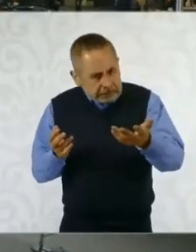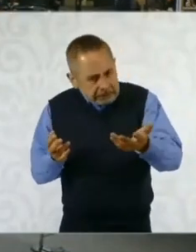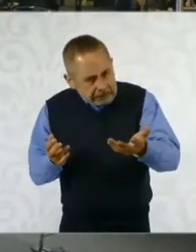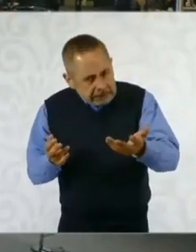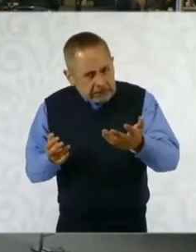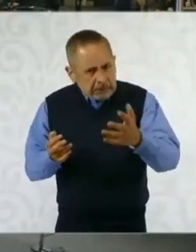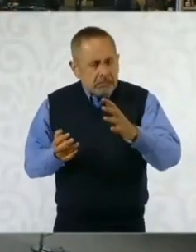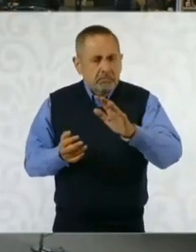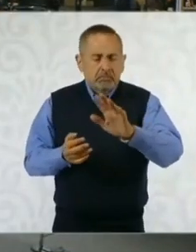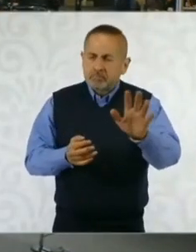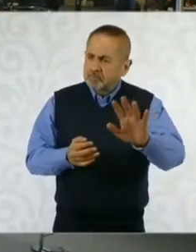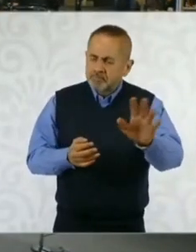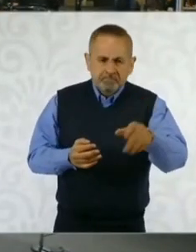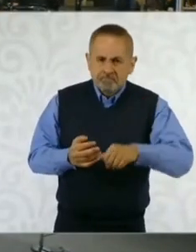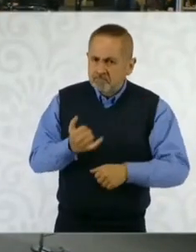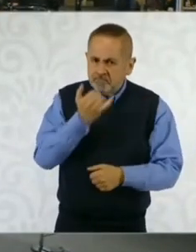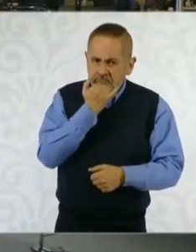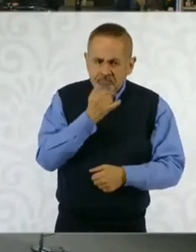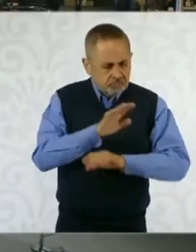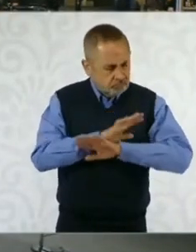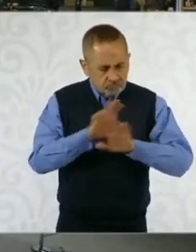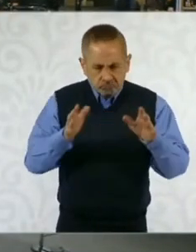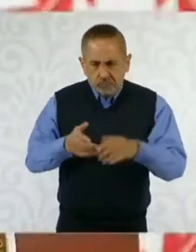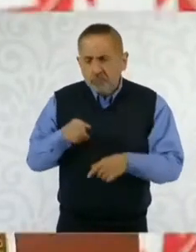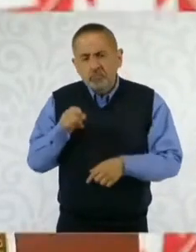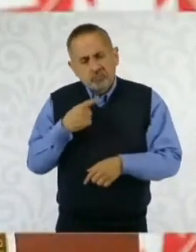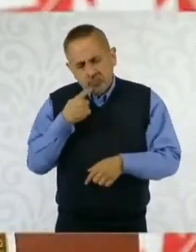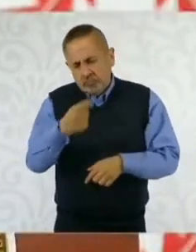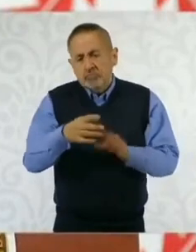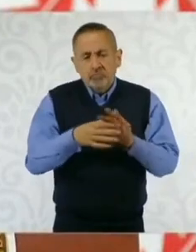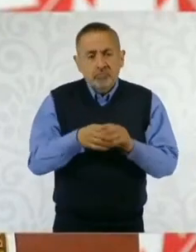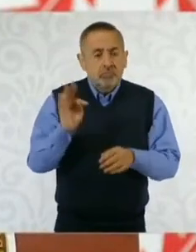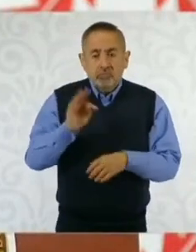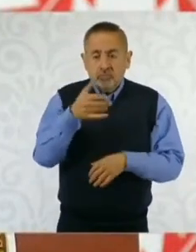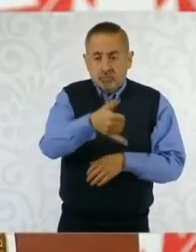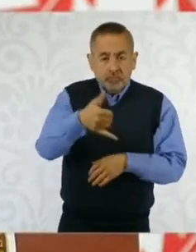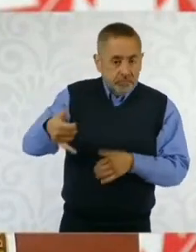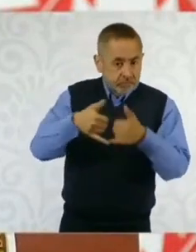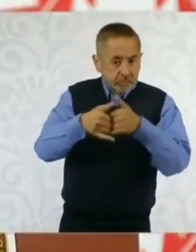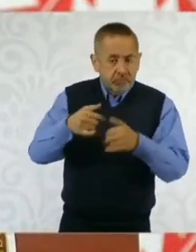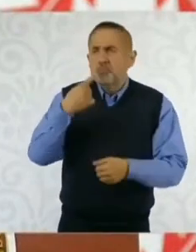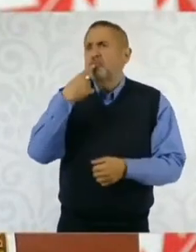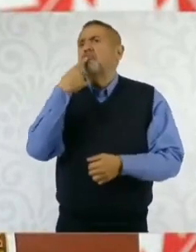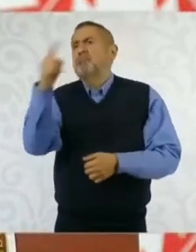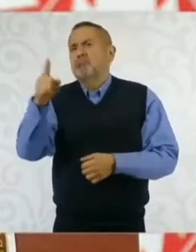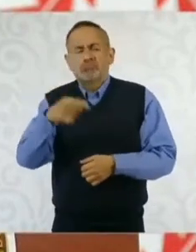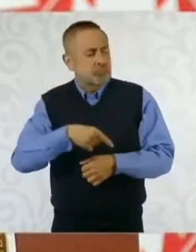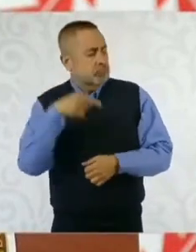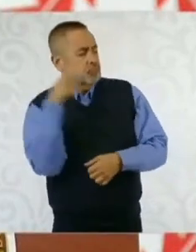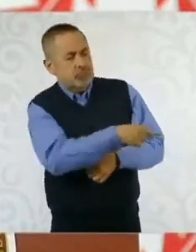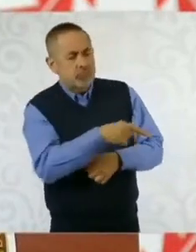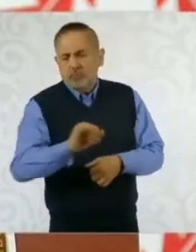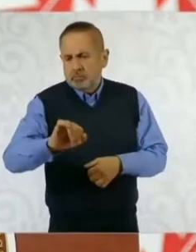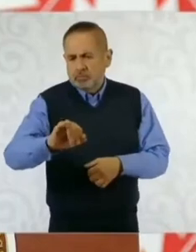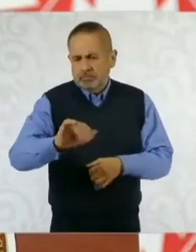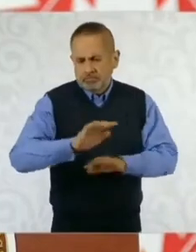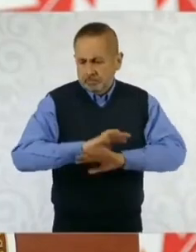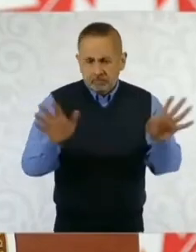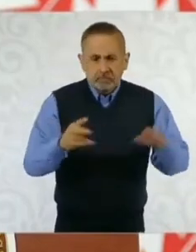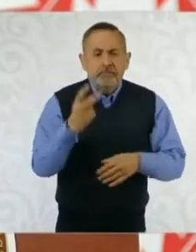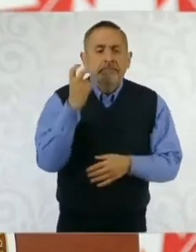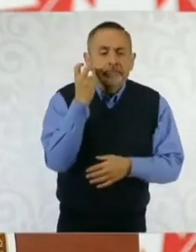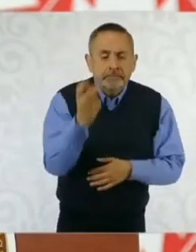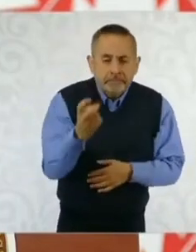planteando, aunque se va a presentar las denuncias que tengan que presentar en Infonavit, es porque